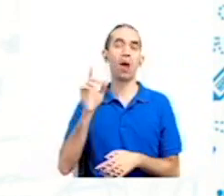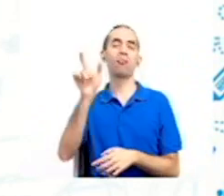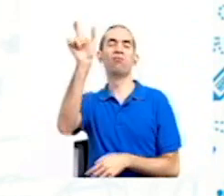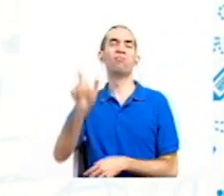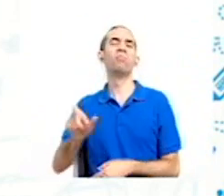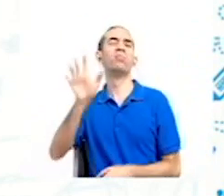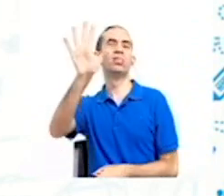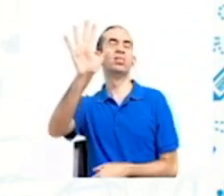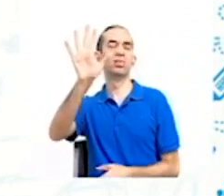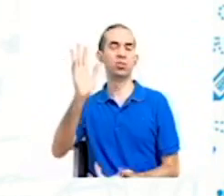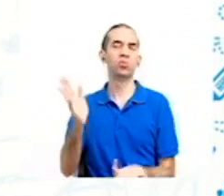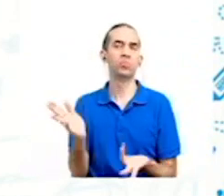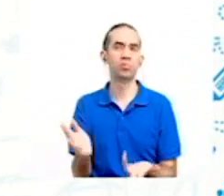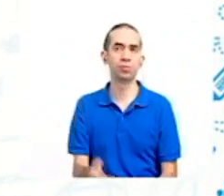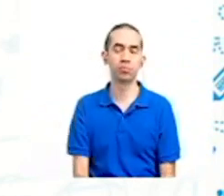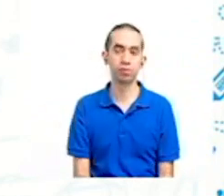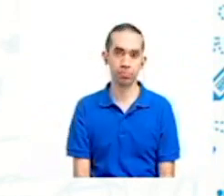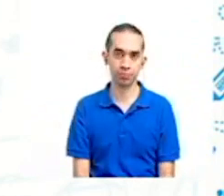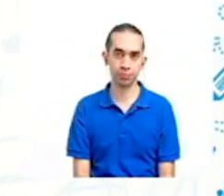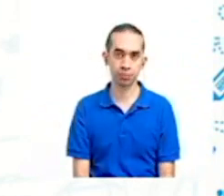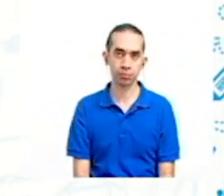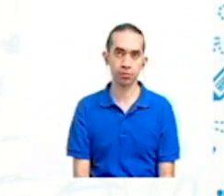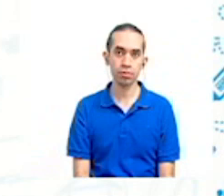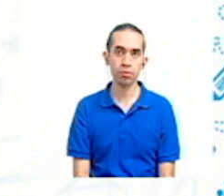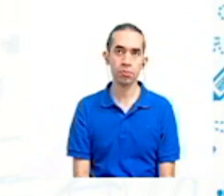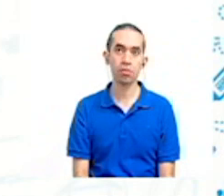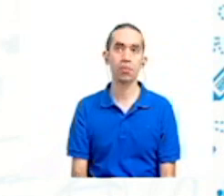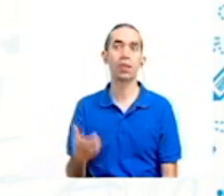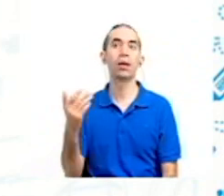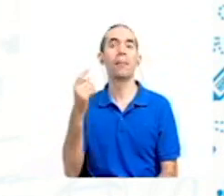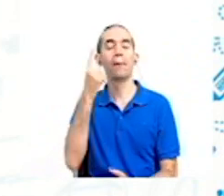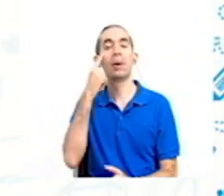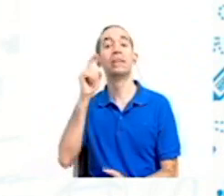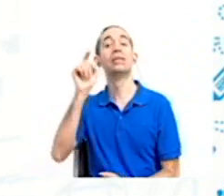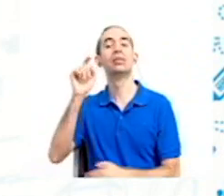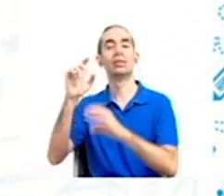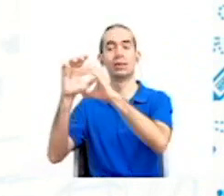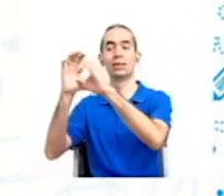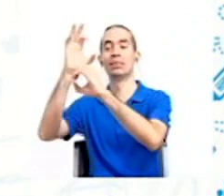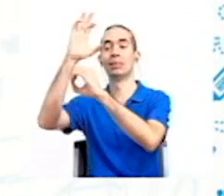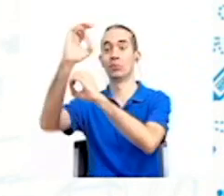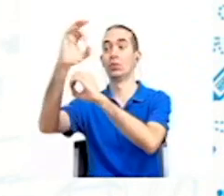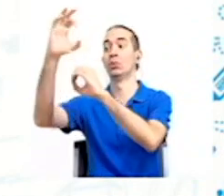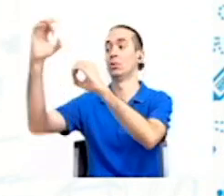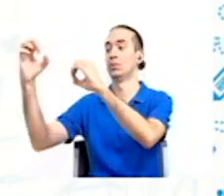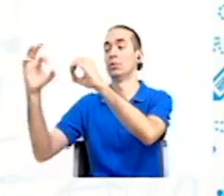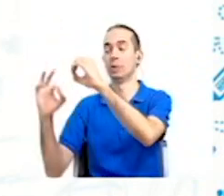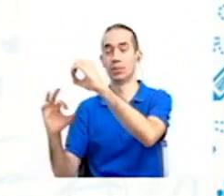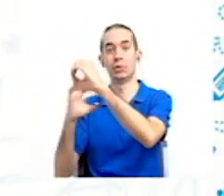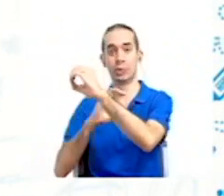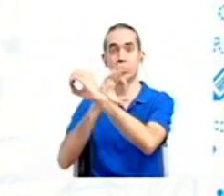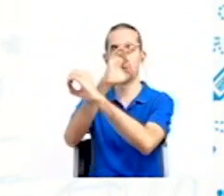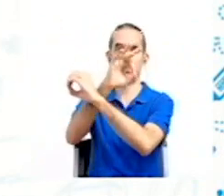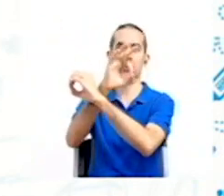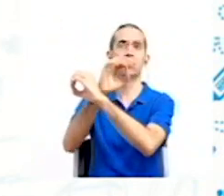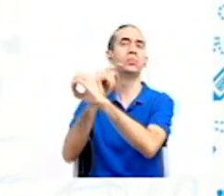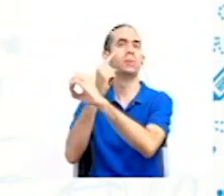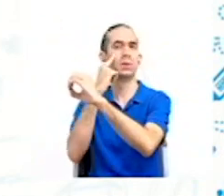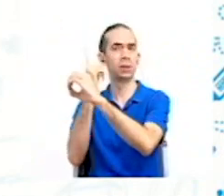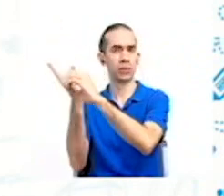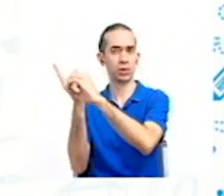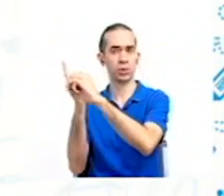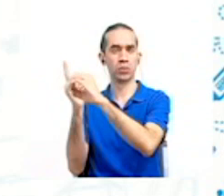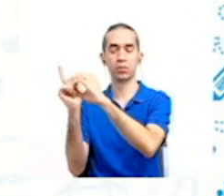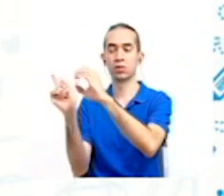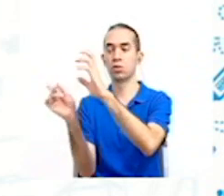Cuando ya yo tengo un átomo de la familia 5, tiene 5 electrones de valencia. pero los dos electrones que quedaron de un